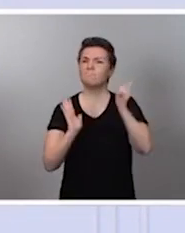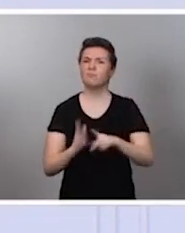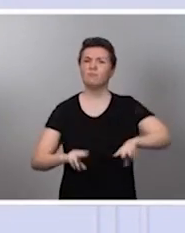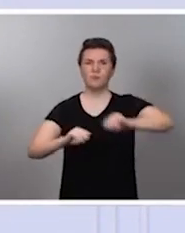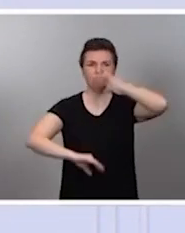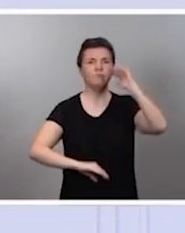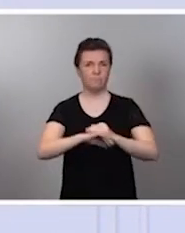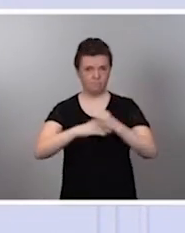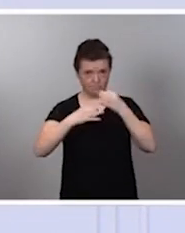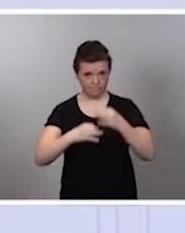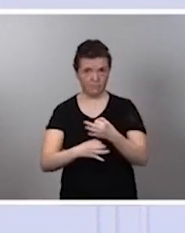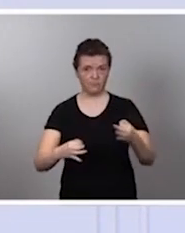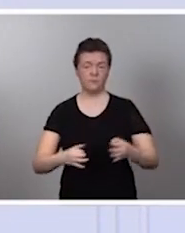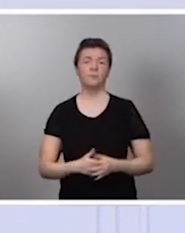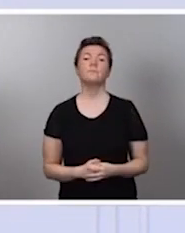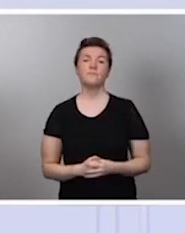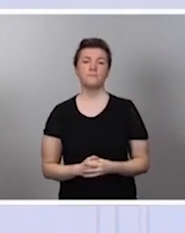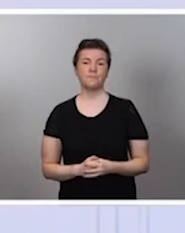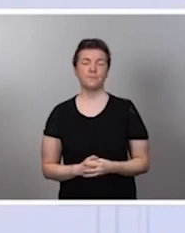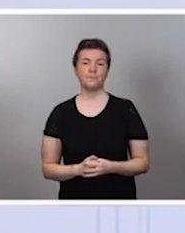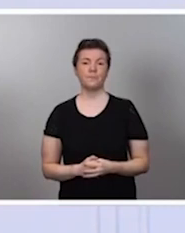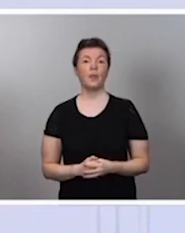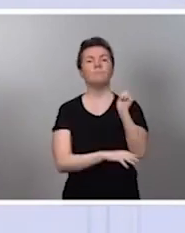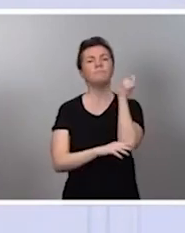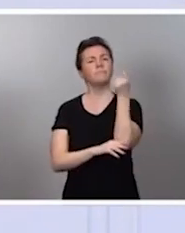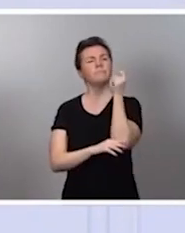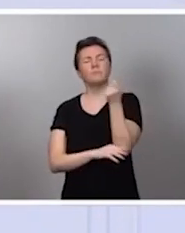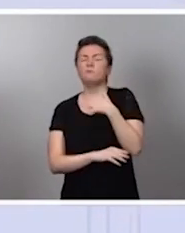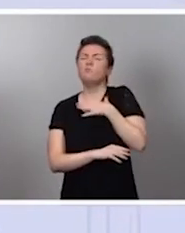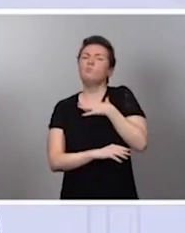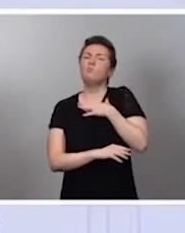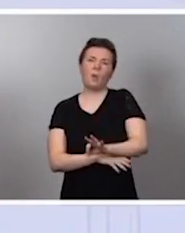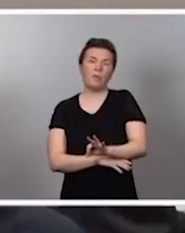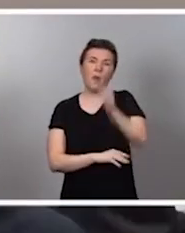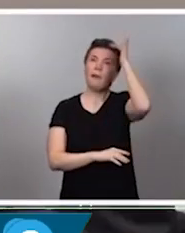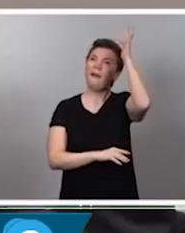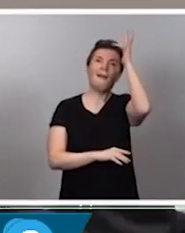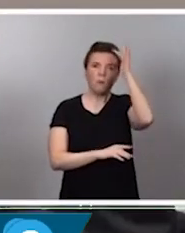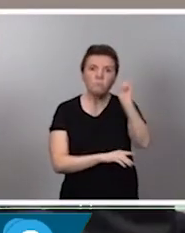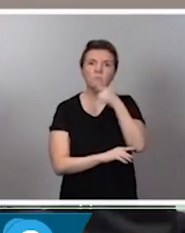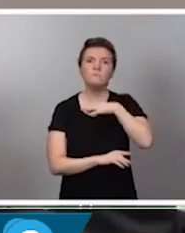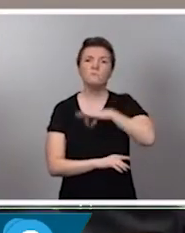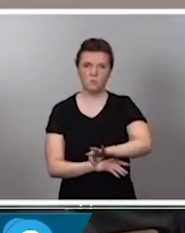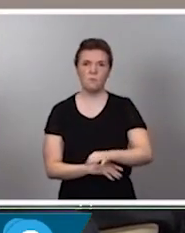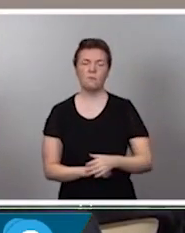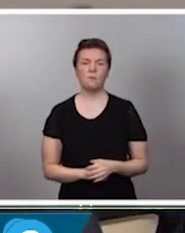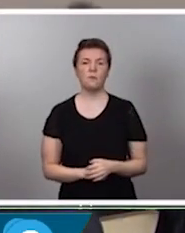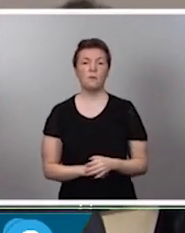empleo. Es el truco típico que siempre hace. Pero además de los 400.000 personas que hay en ERTE, hay